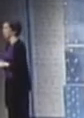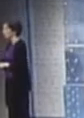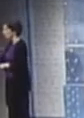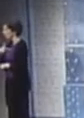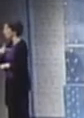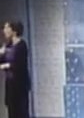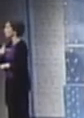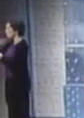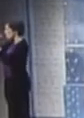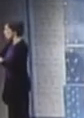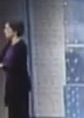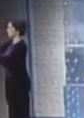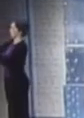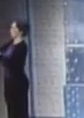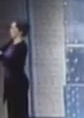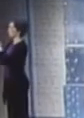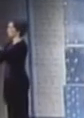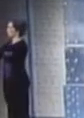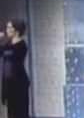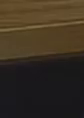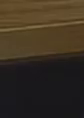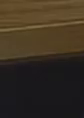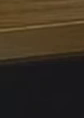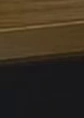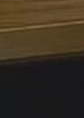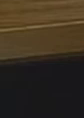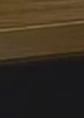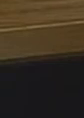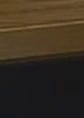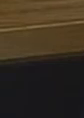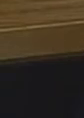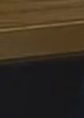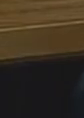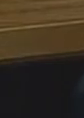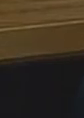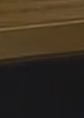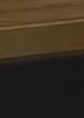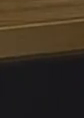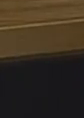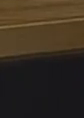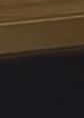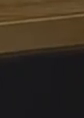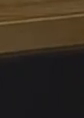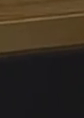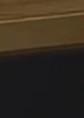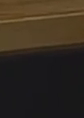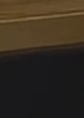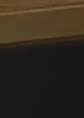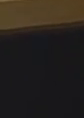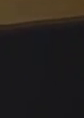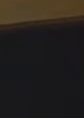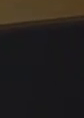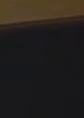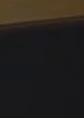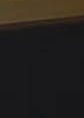imponiéndome unos códigos de comportamiento y de formas de relación que en realidad te imposibilitaban comunicarte o generar una conversación, con lo cual había, pero